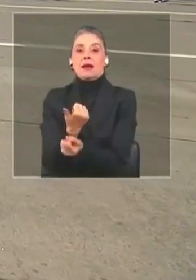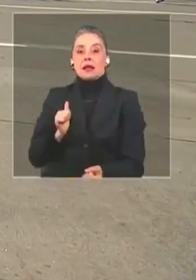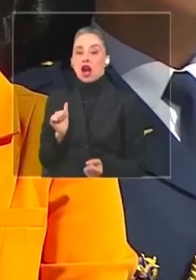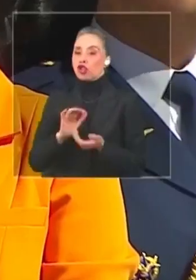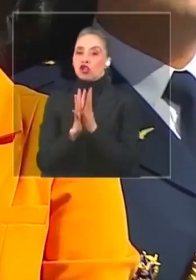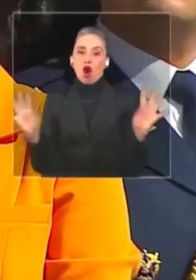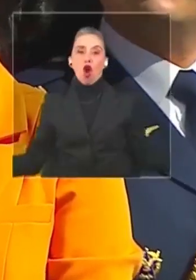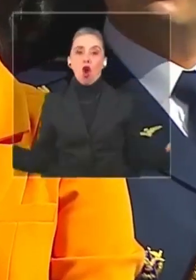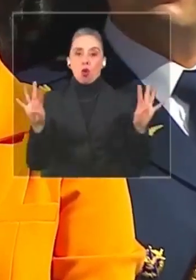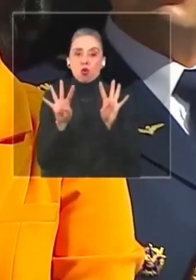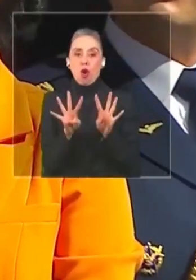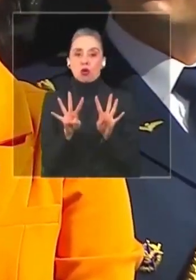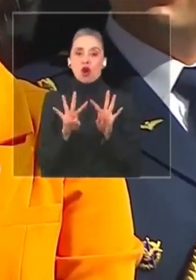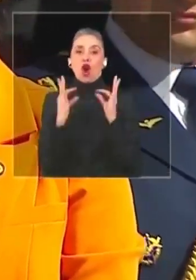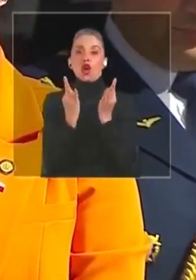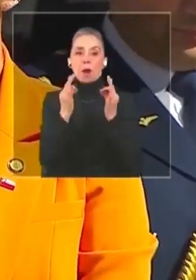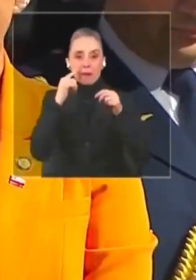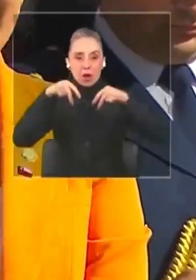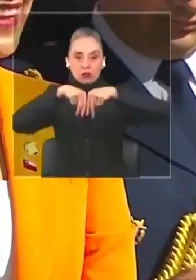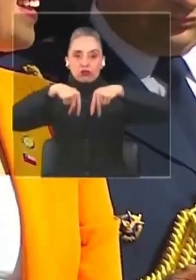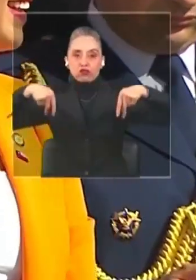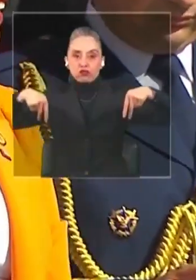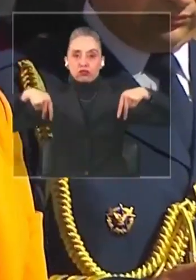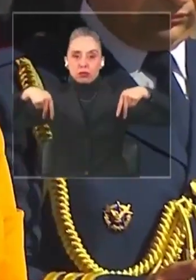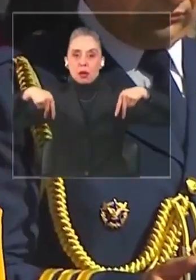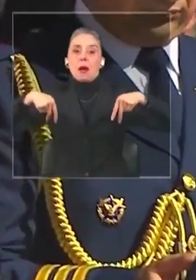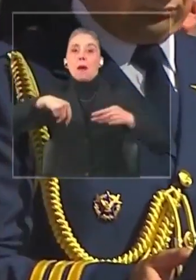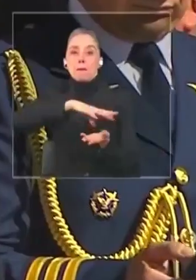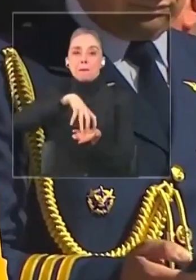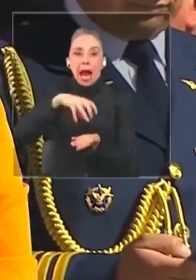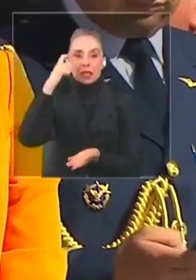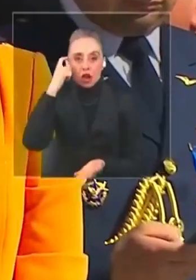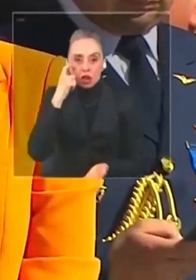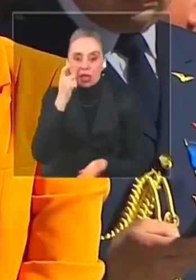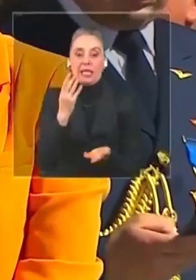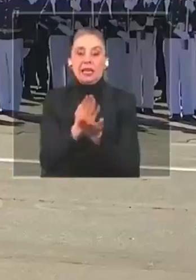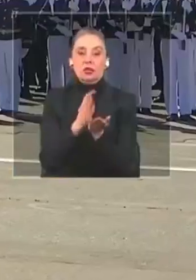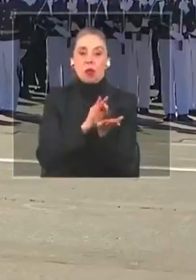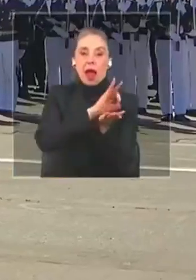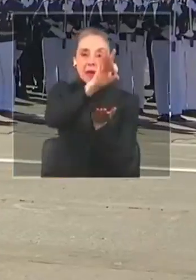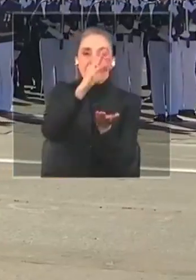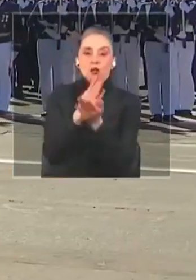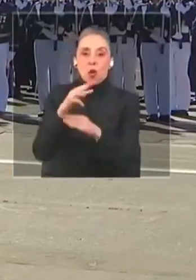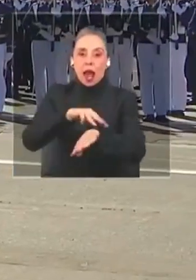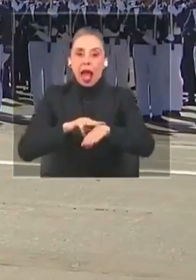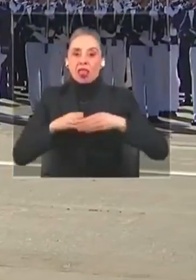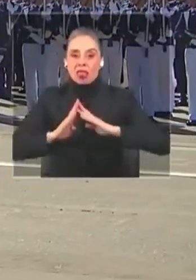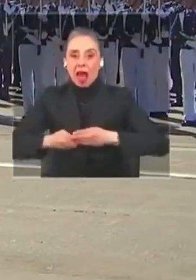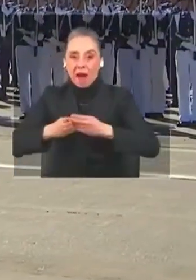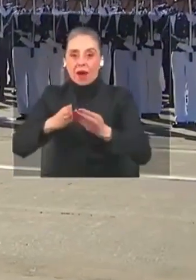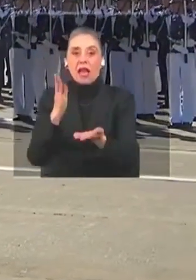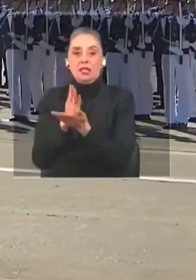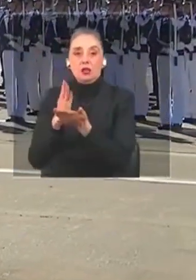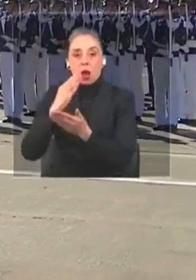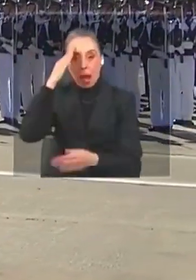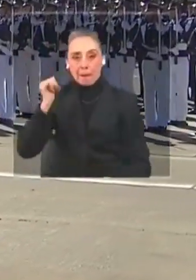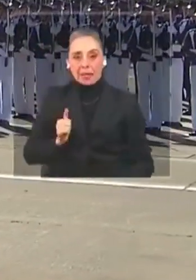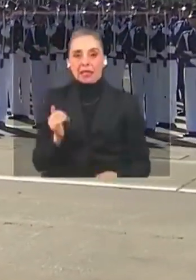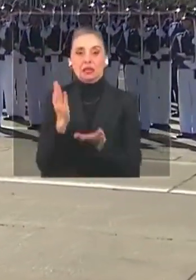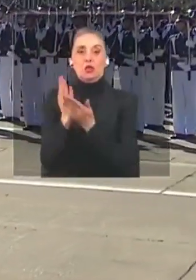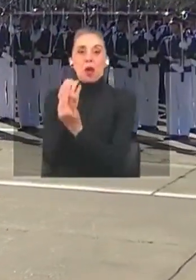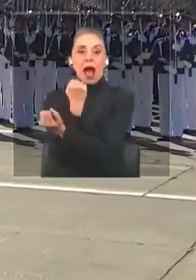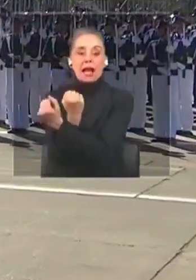día están desplegadas ya aquí en el Parque O'Higgins la Escuela Naval, la Escuela de Aviación, la Escuela de Carabineros y la Escuela Militar, que es obviamente la